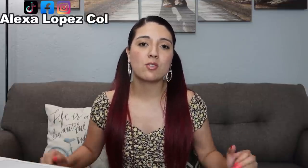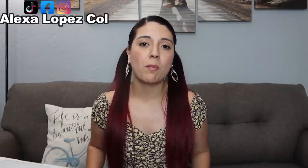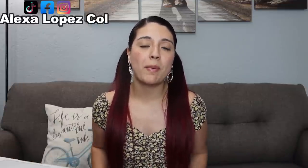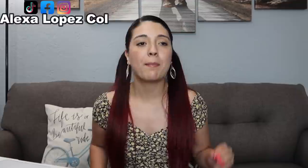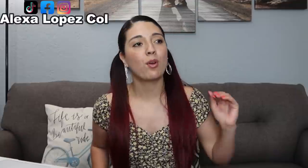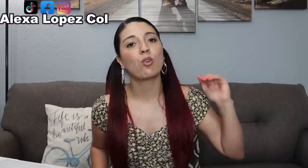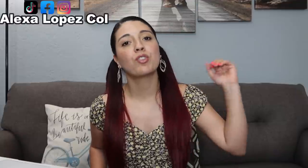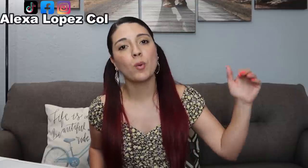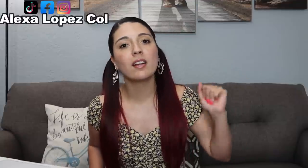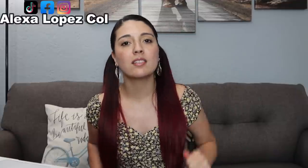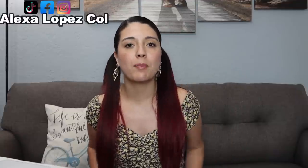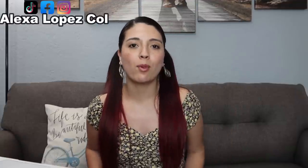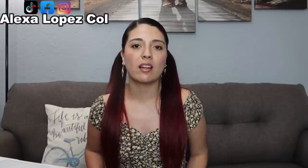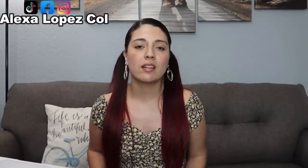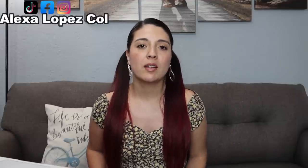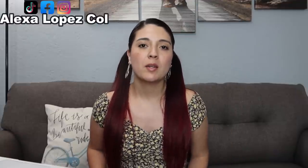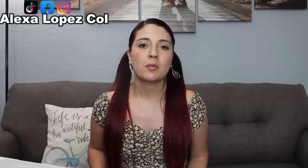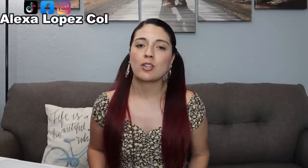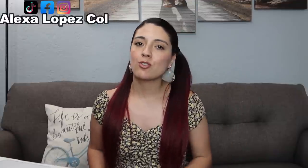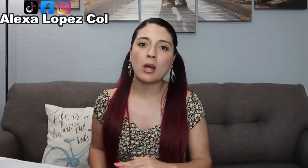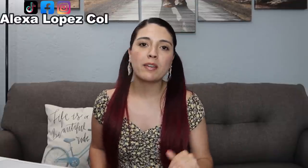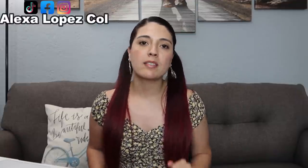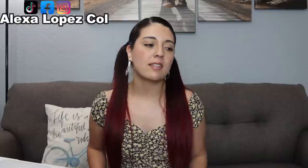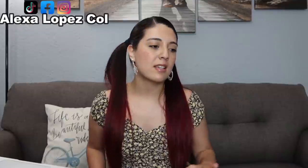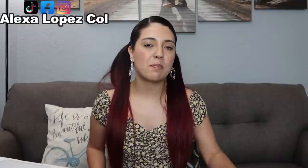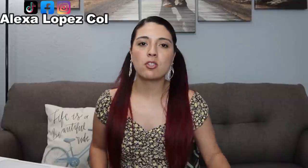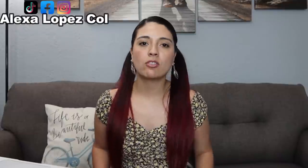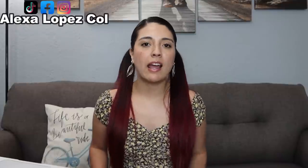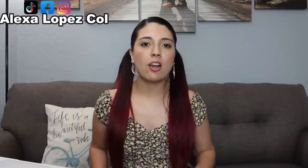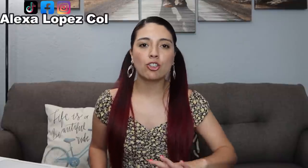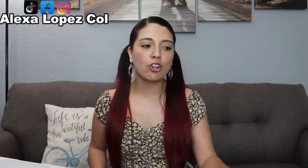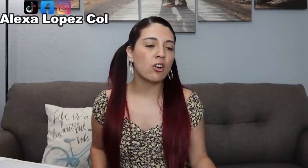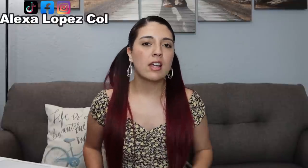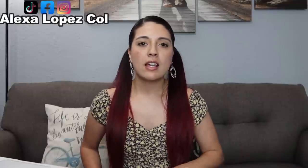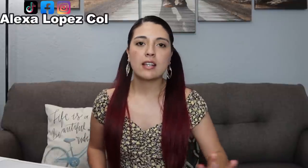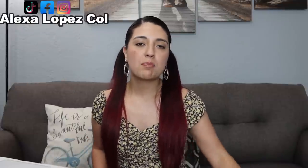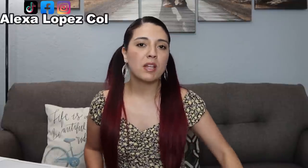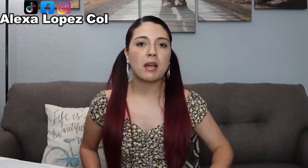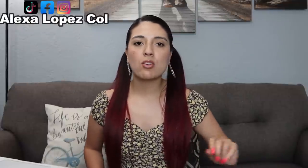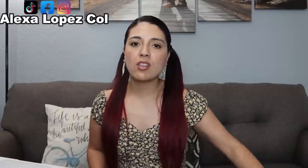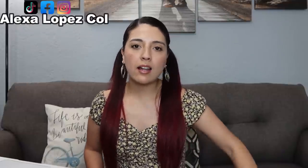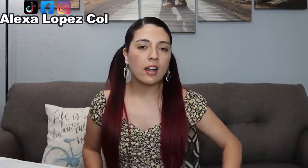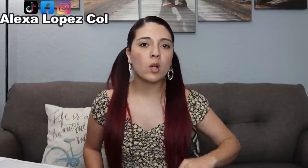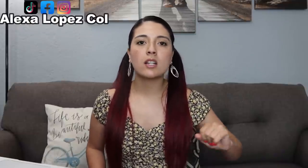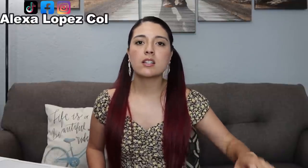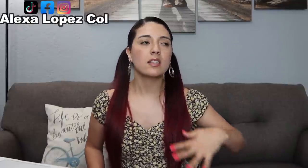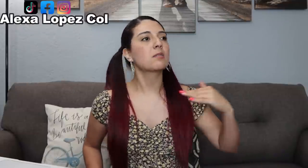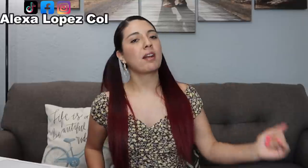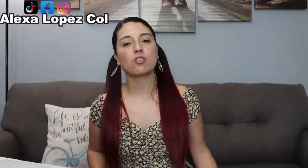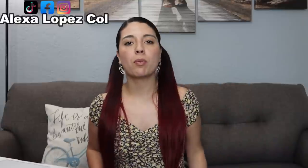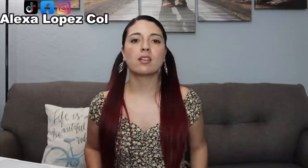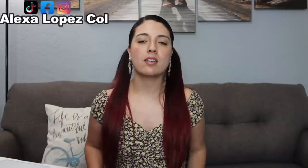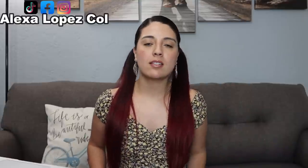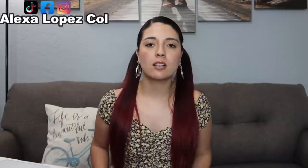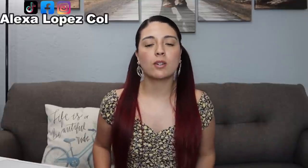al resto para poder continuar en ese poder. Porque ellos saben que es así, es pisotea al otro, exprímelo, sácale lo que necesites